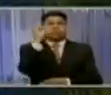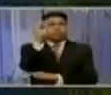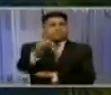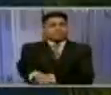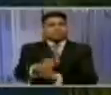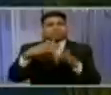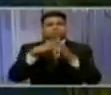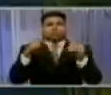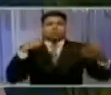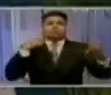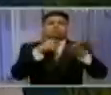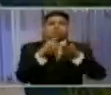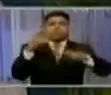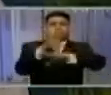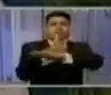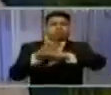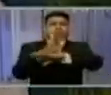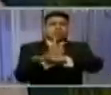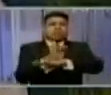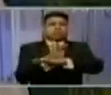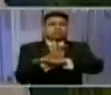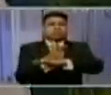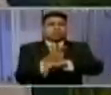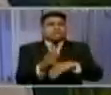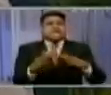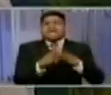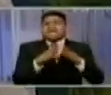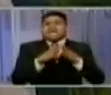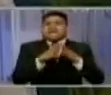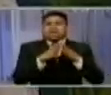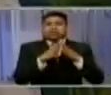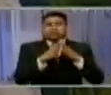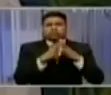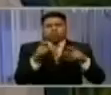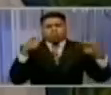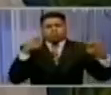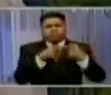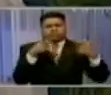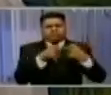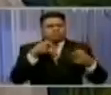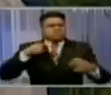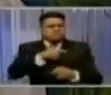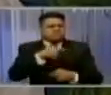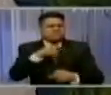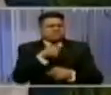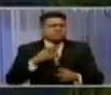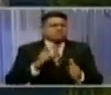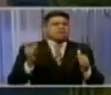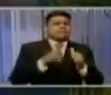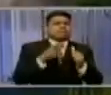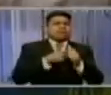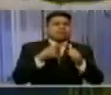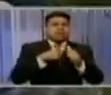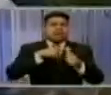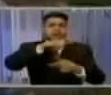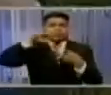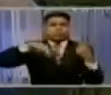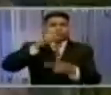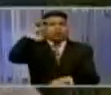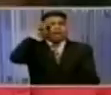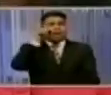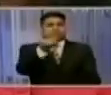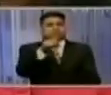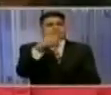Estado y todo el sabotaje de la primera etapa de la revolución. Y aquí está la obra.